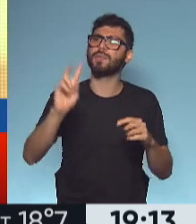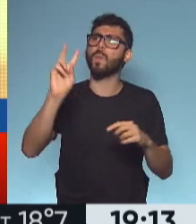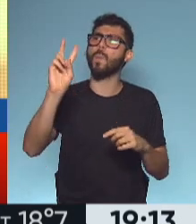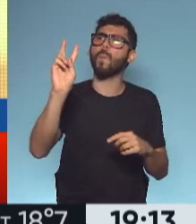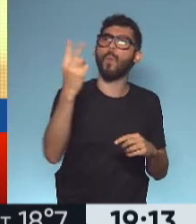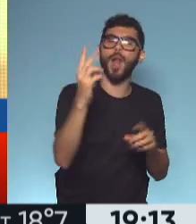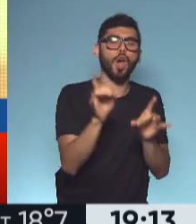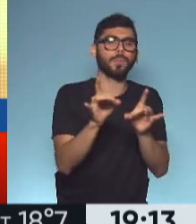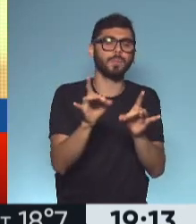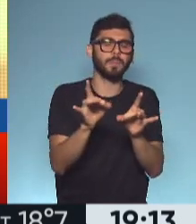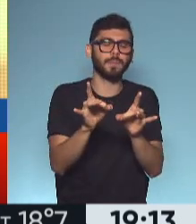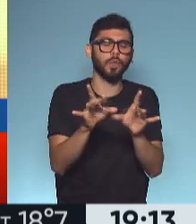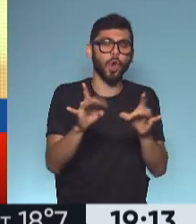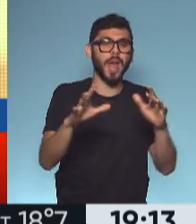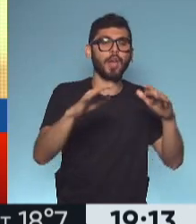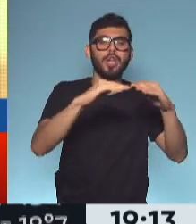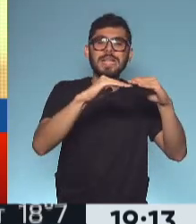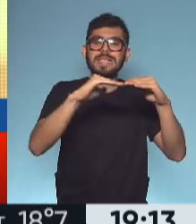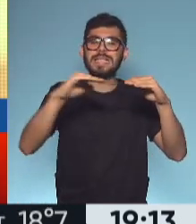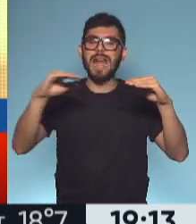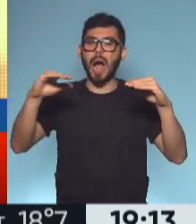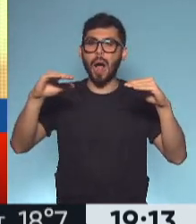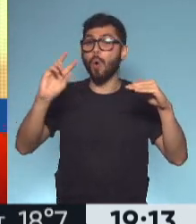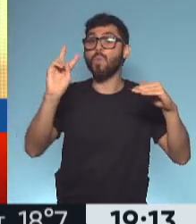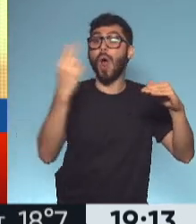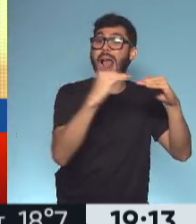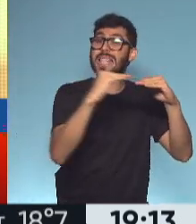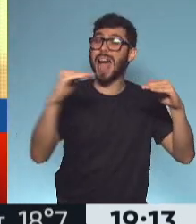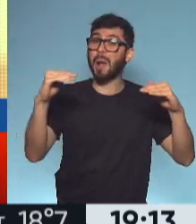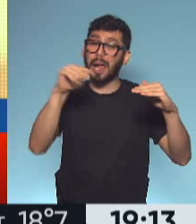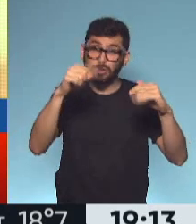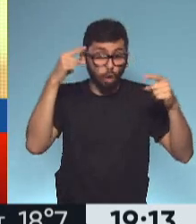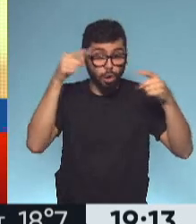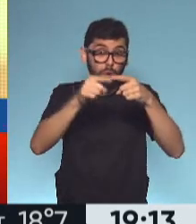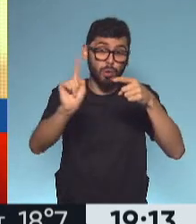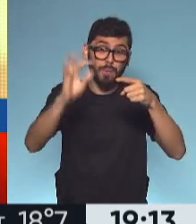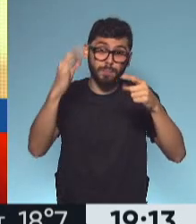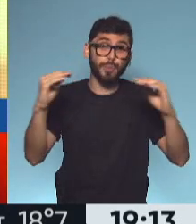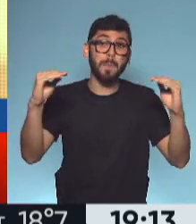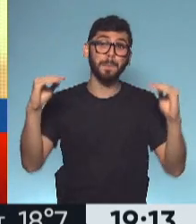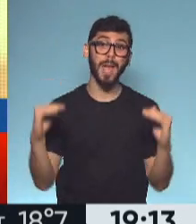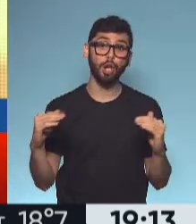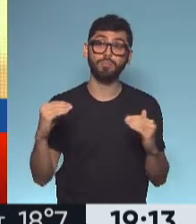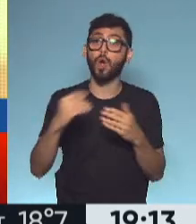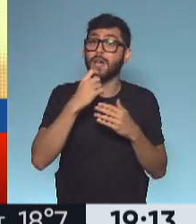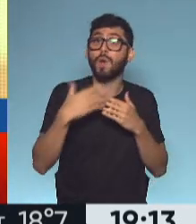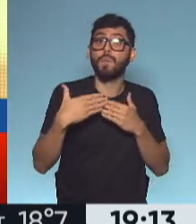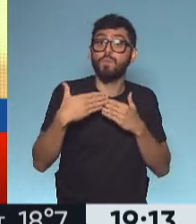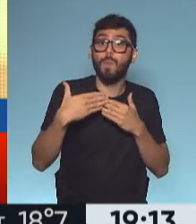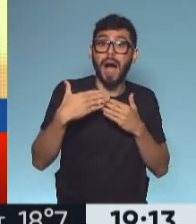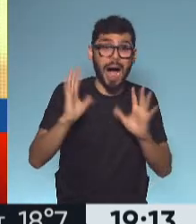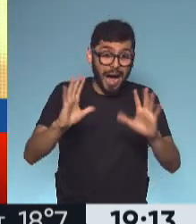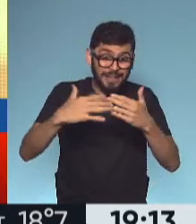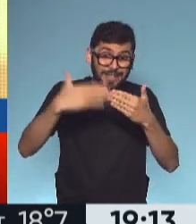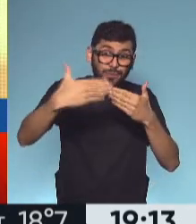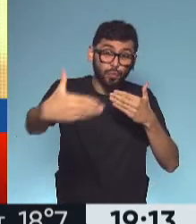sino también, de estabilizar, sino también, fundamentalmente, bajar, porque el futuro es dramático, así, pero el